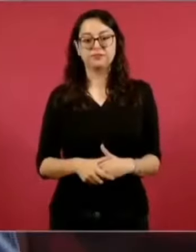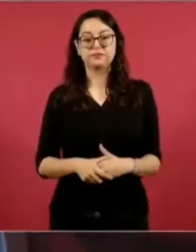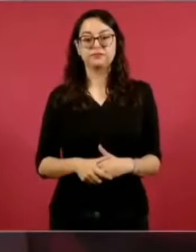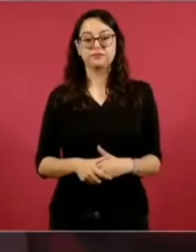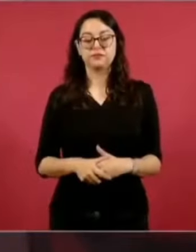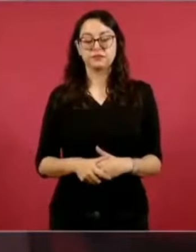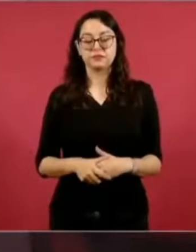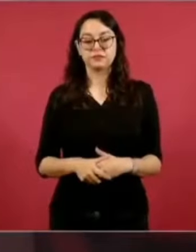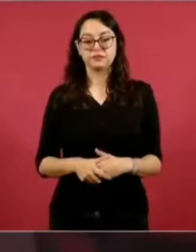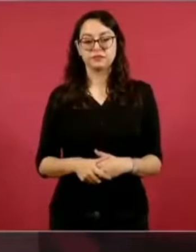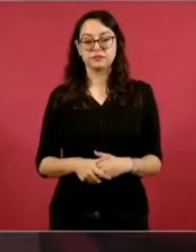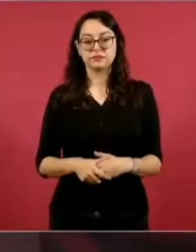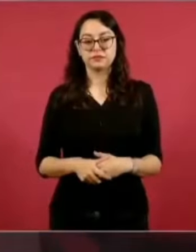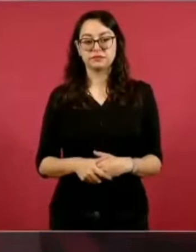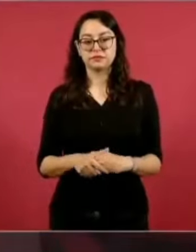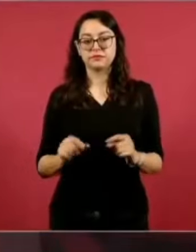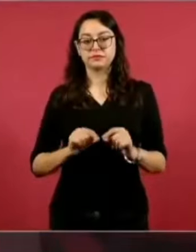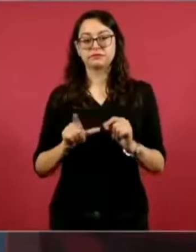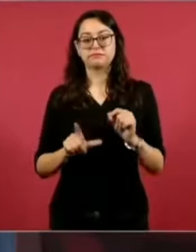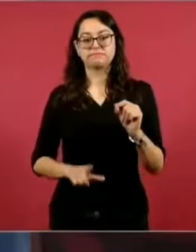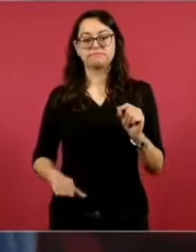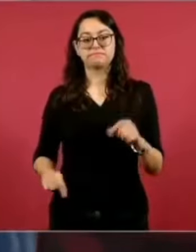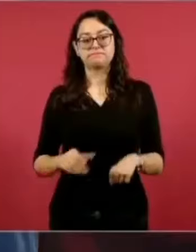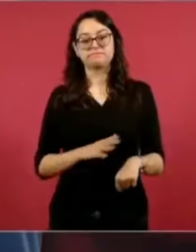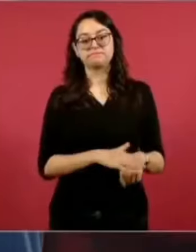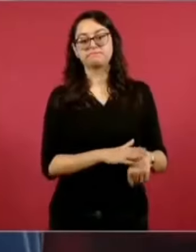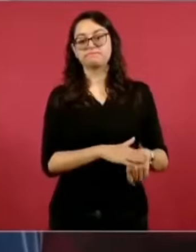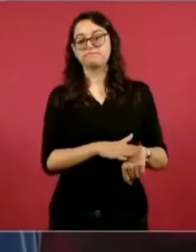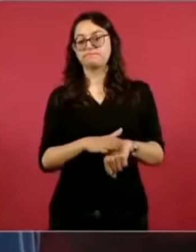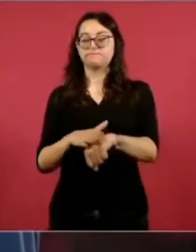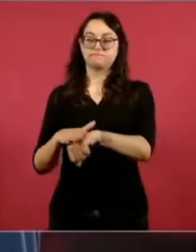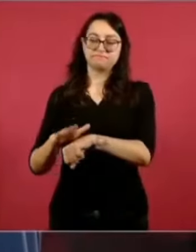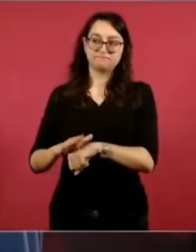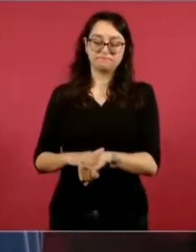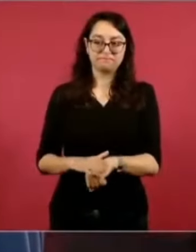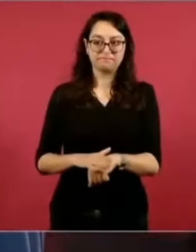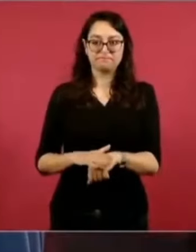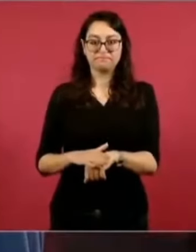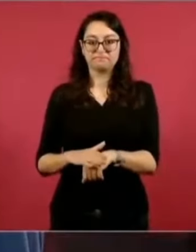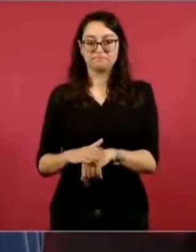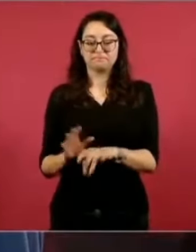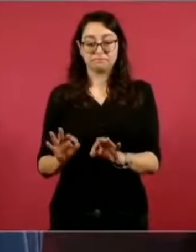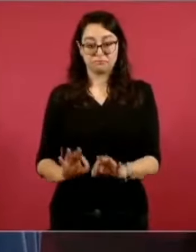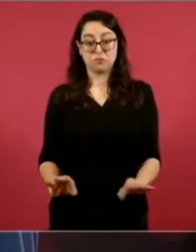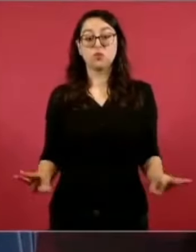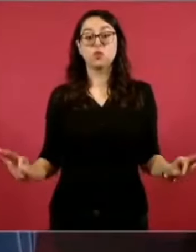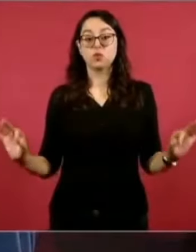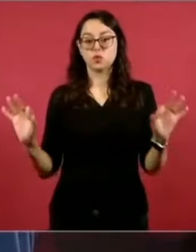nación, para México, para el país, pues es un ejemplo